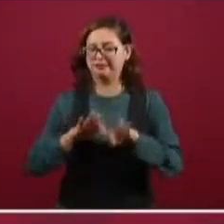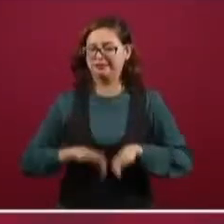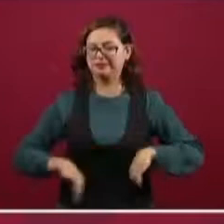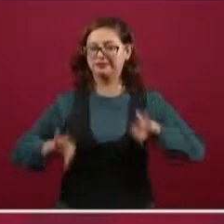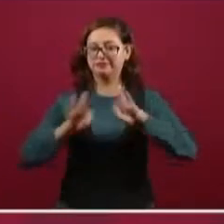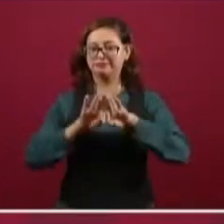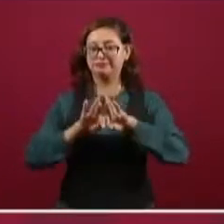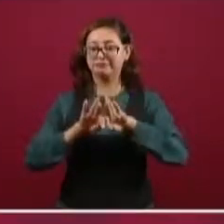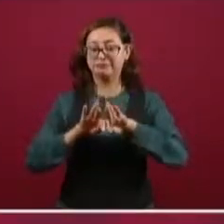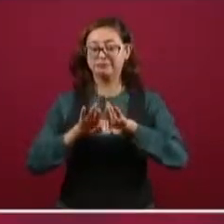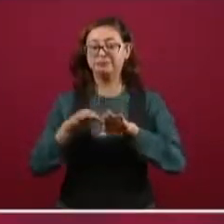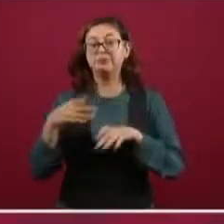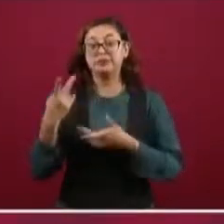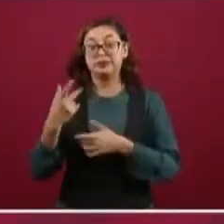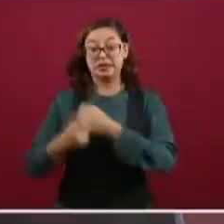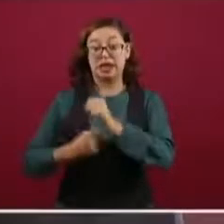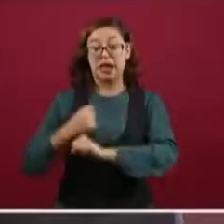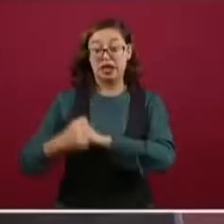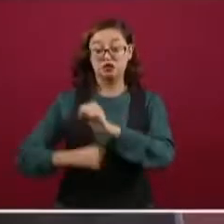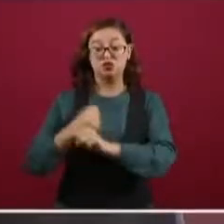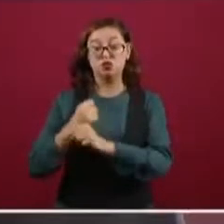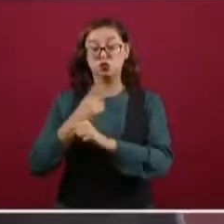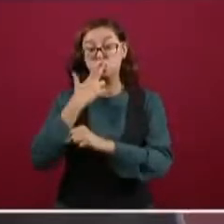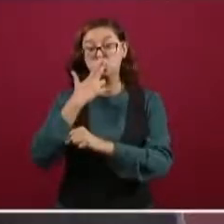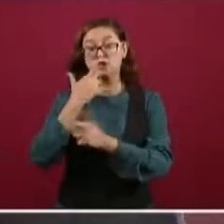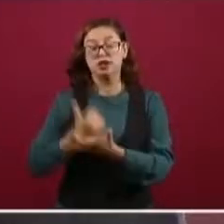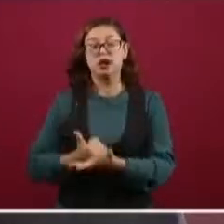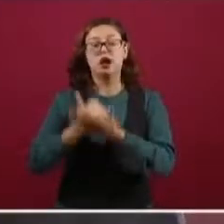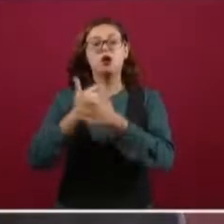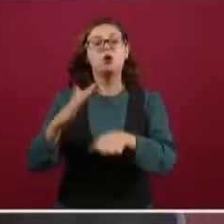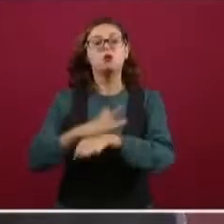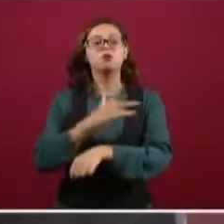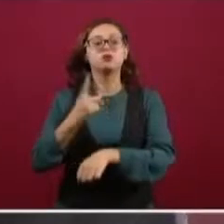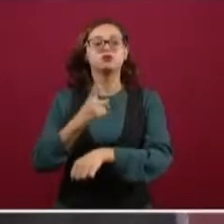y ayuda mucho por la experiencia.